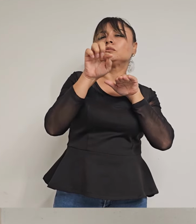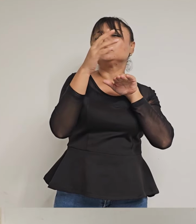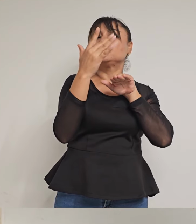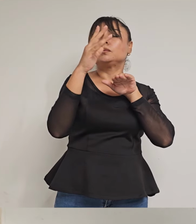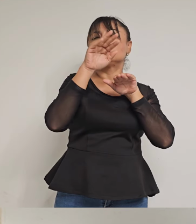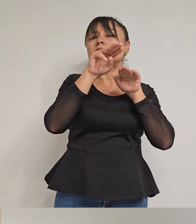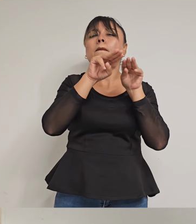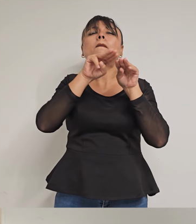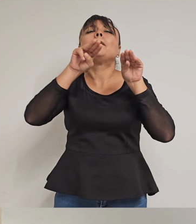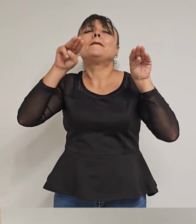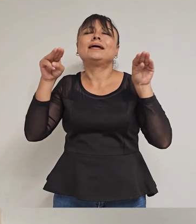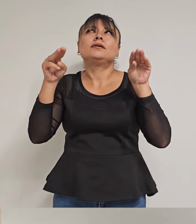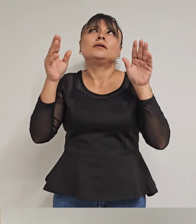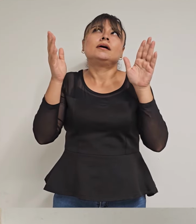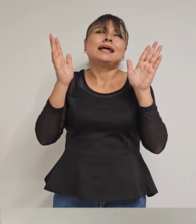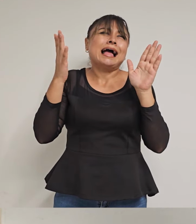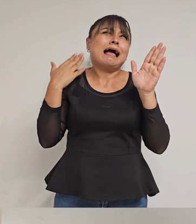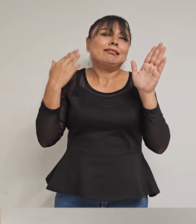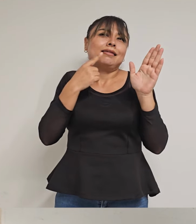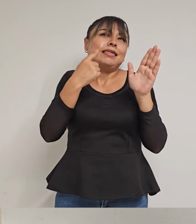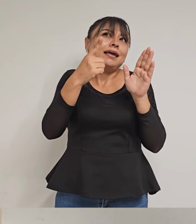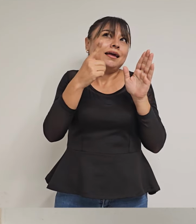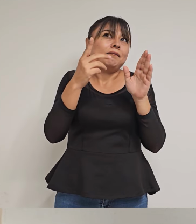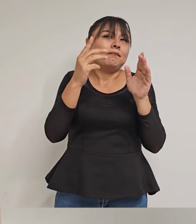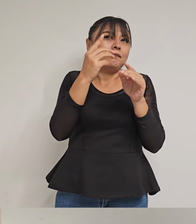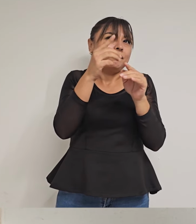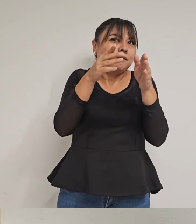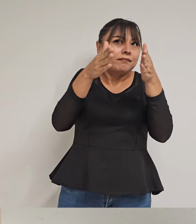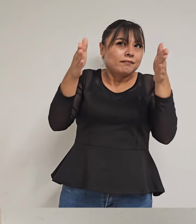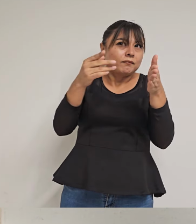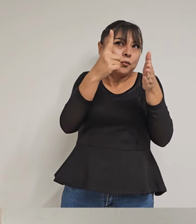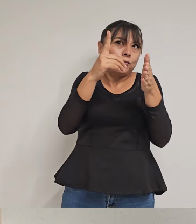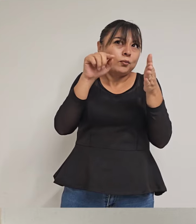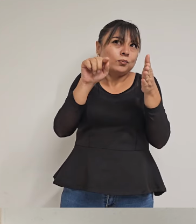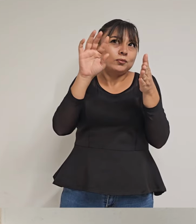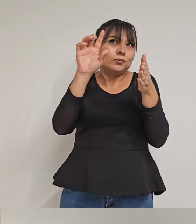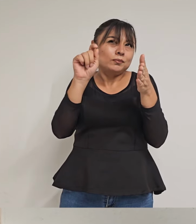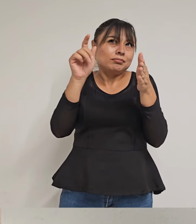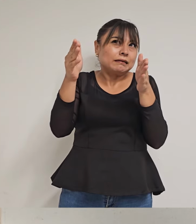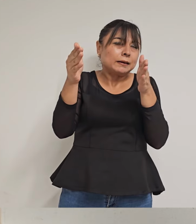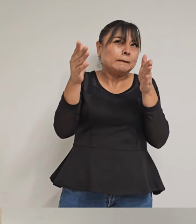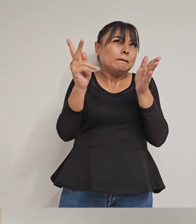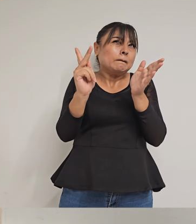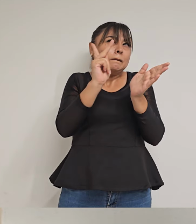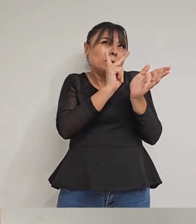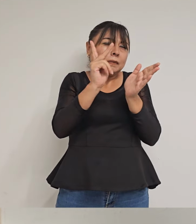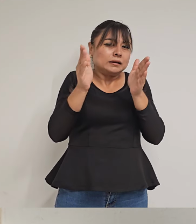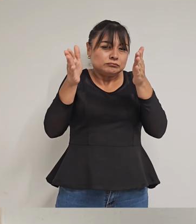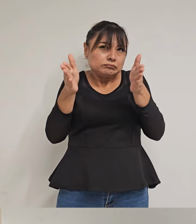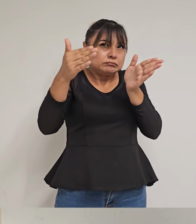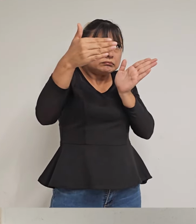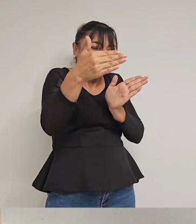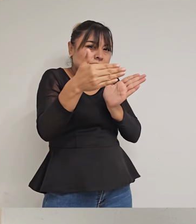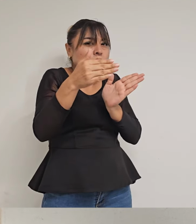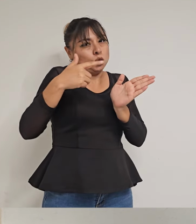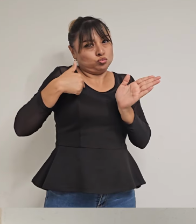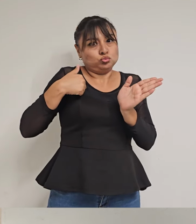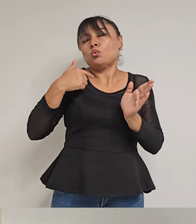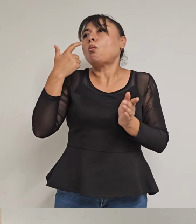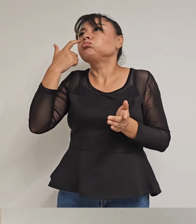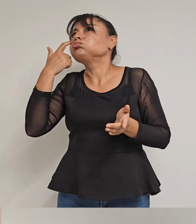rampa. Lo que dije al principio de que la longitud del descanso suele ser generalmente igual que el ancho de la rampa es un criterio que yo he observado en muchos casos, es un patrón